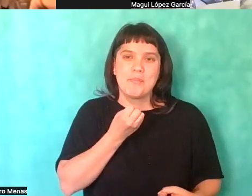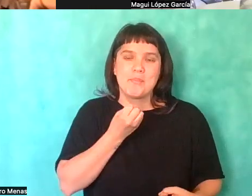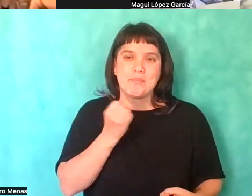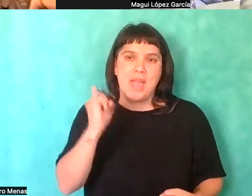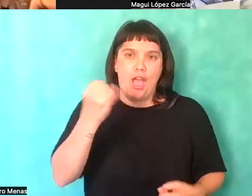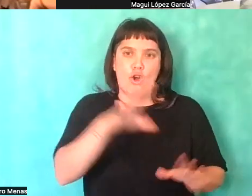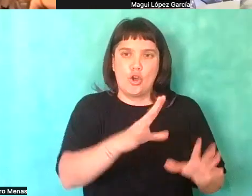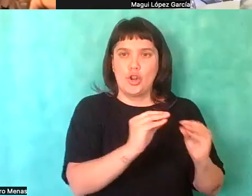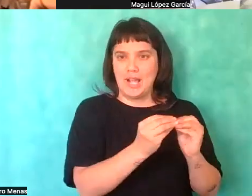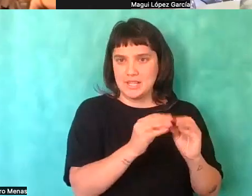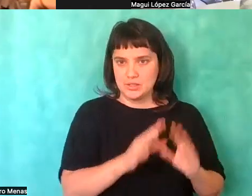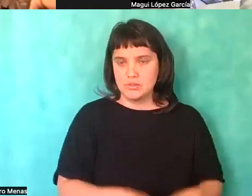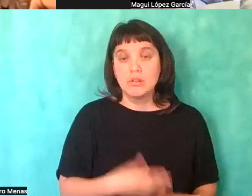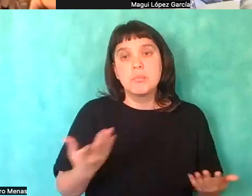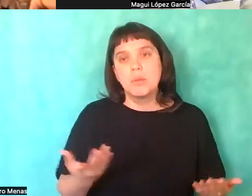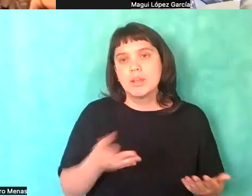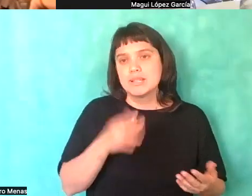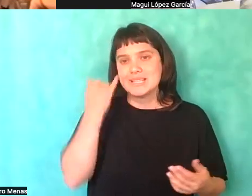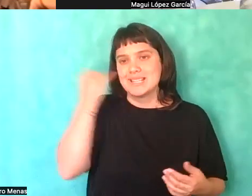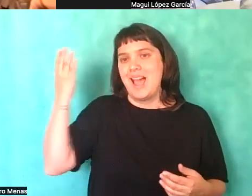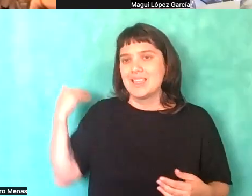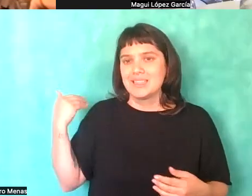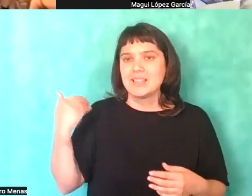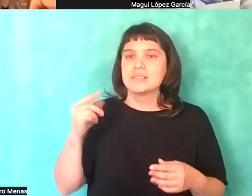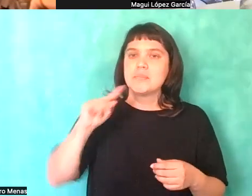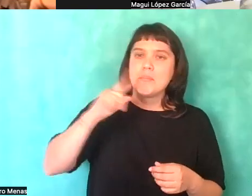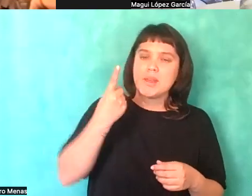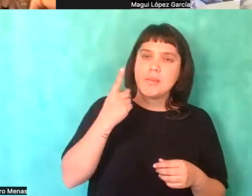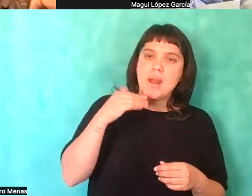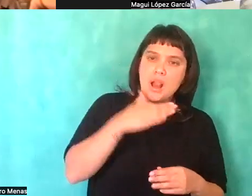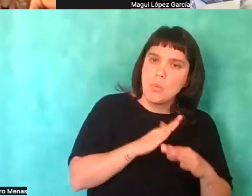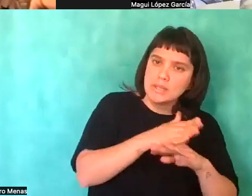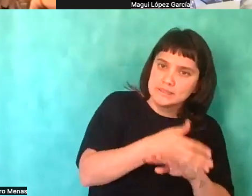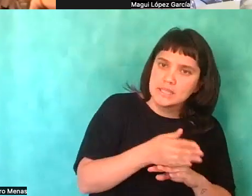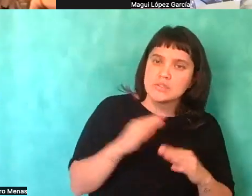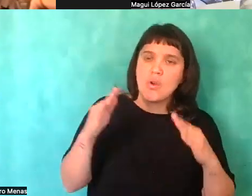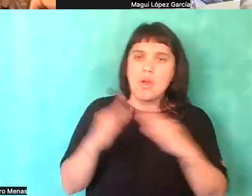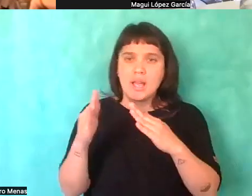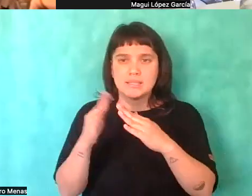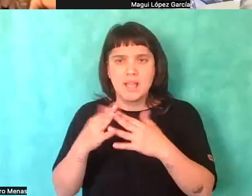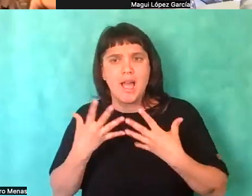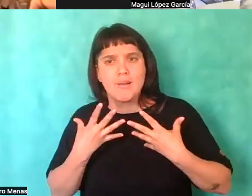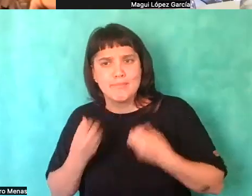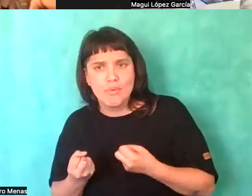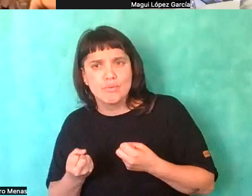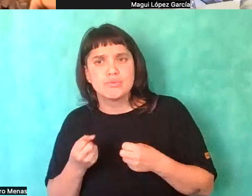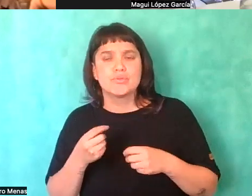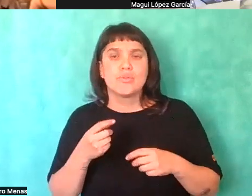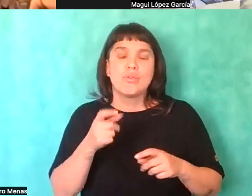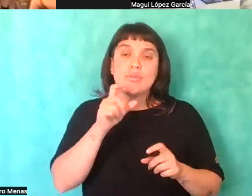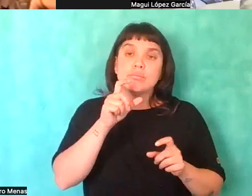primera lengua, porque tienen un apoyo en la casa, porque, bueno, a partir de ahí, bueno, las mamás y papás sordos quieren que accedan a la lengua